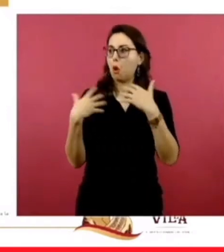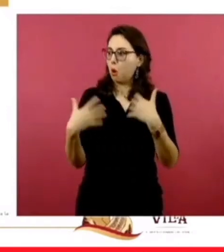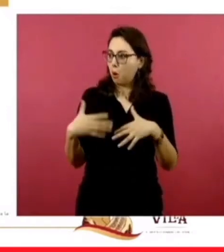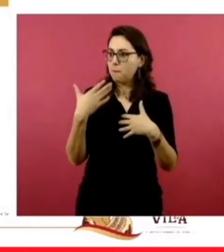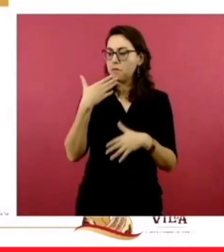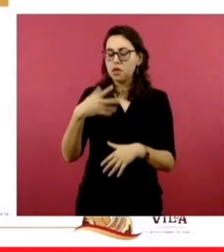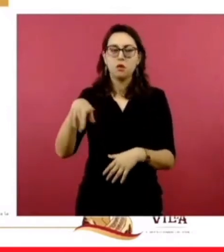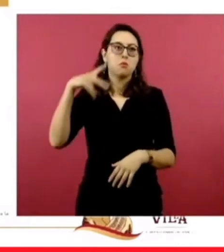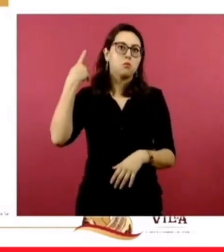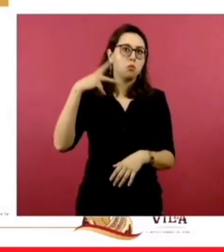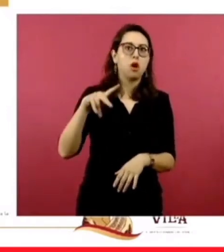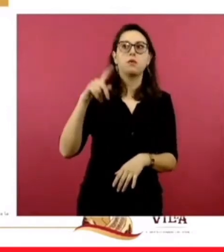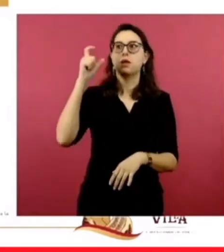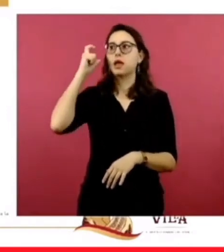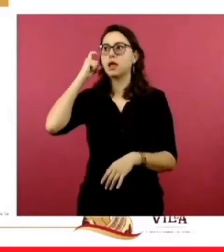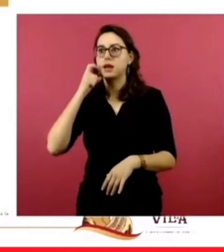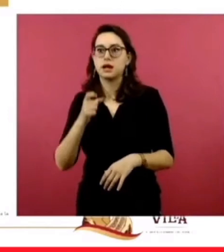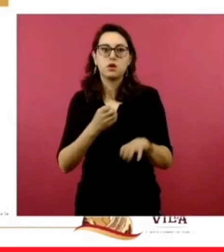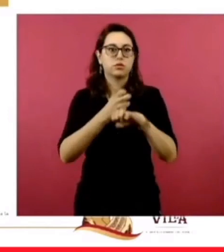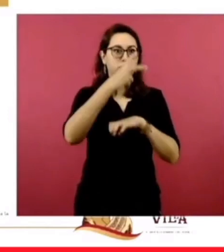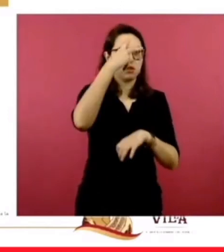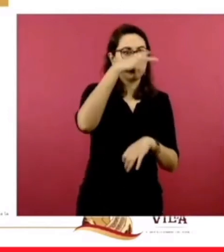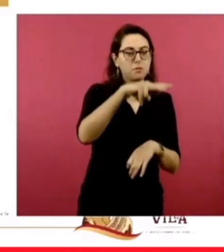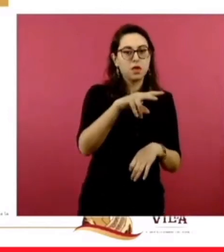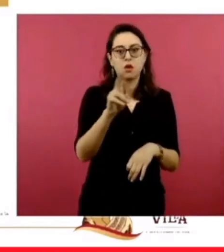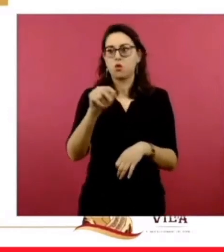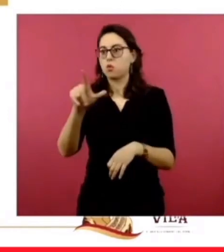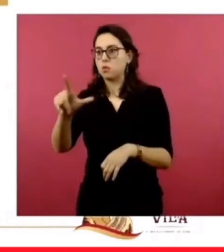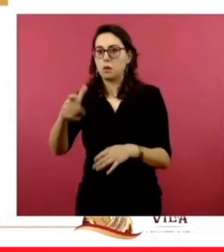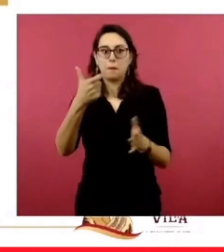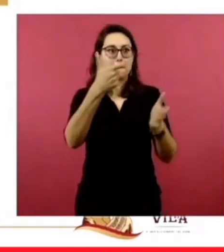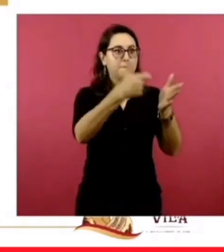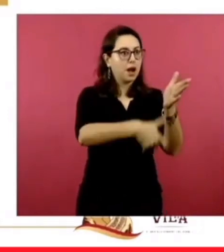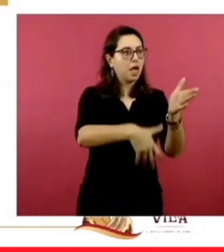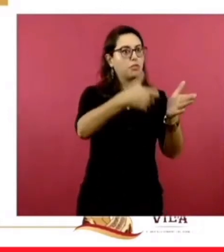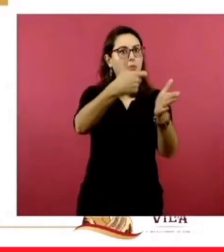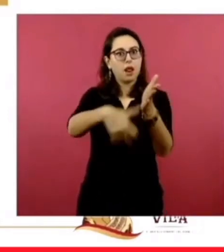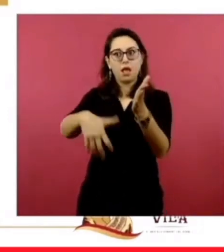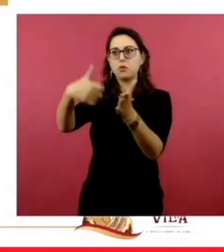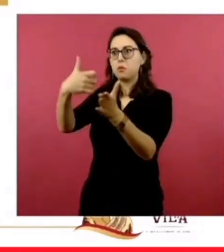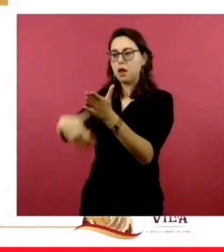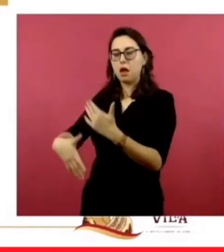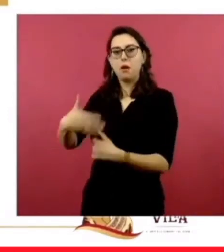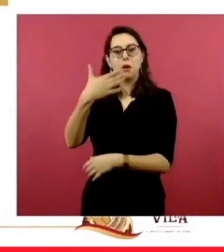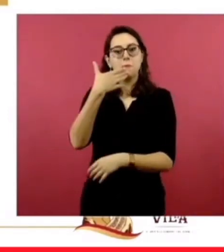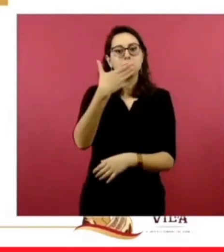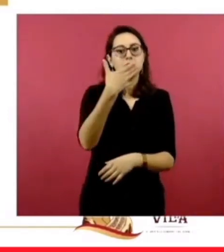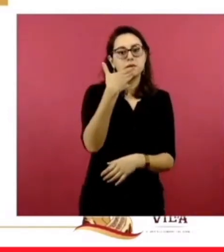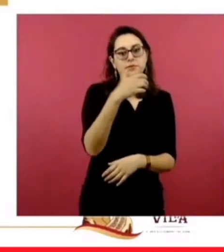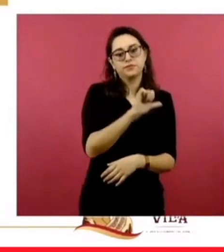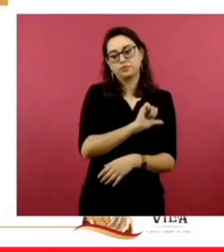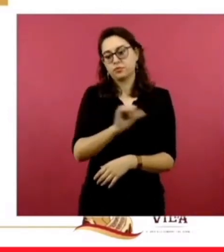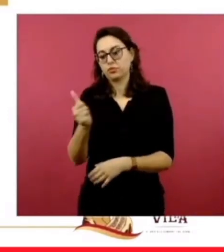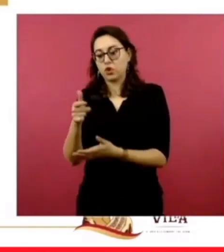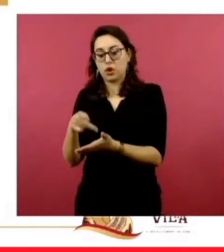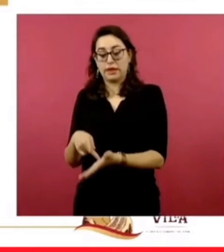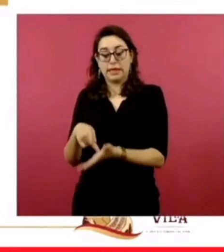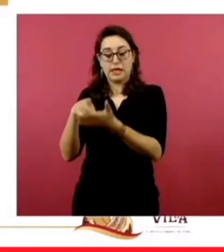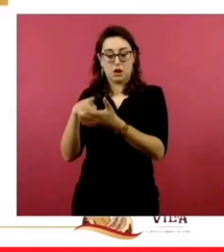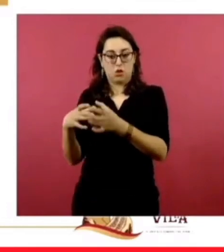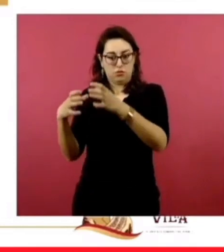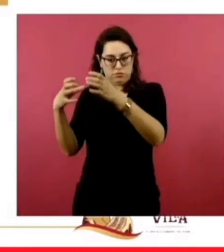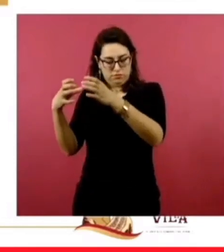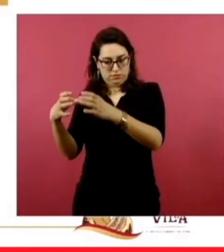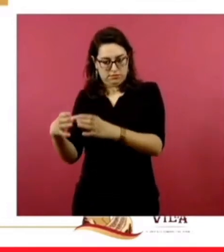Estado de México y en Nuevo León. Y para cilindros de gas, que es la forma en que se expende de manera más